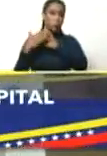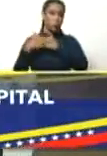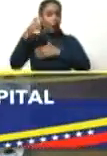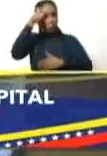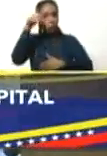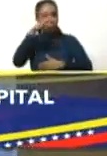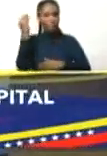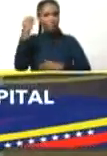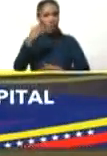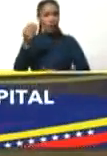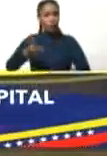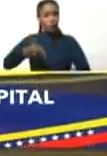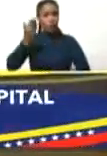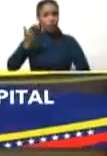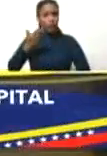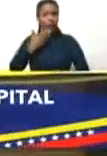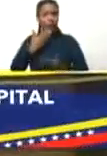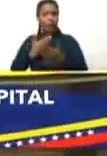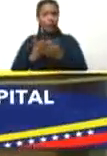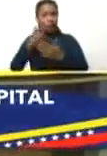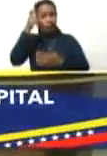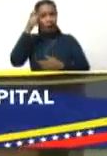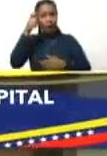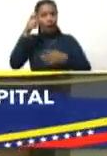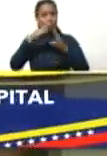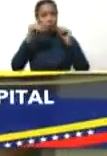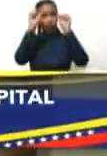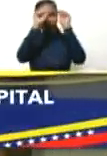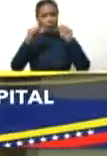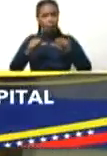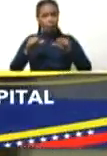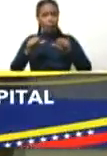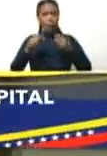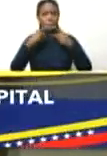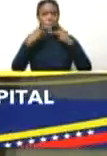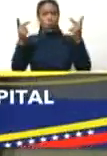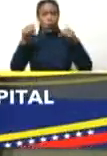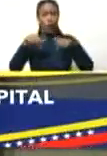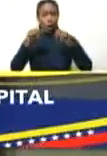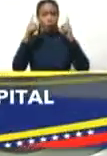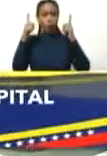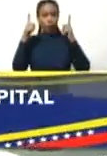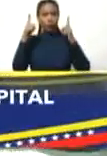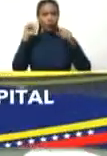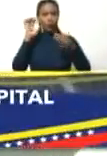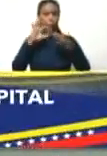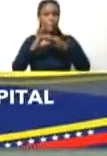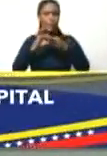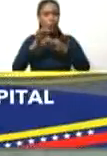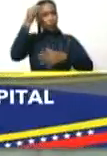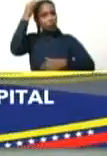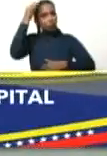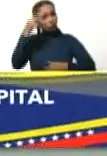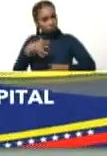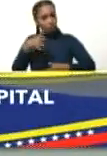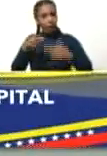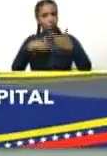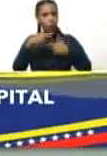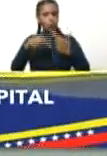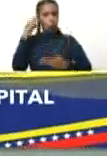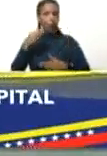popular. Agradecía en nombre de todo el sistema público de salud de La Guaira que una vez más, unificados y creyendo en la revolución bolivariana,